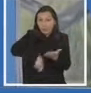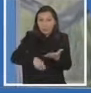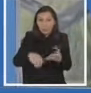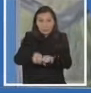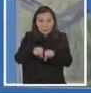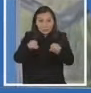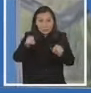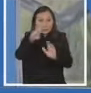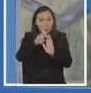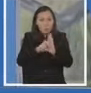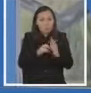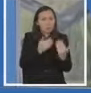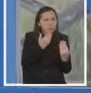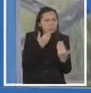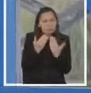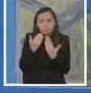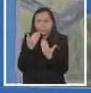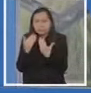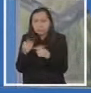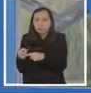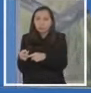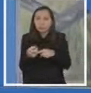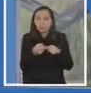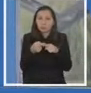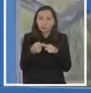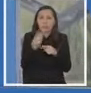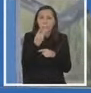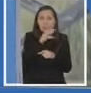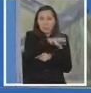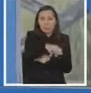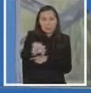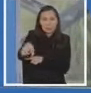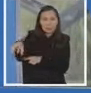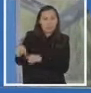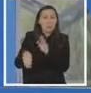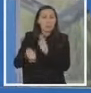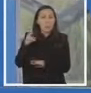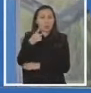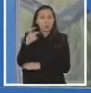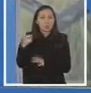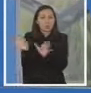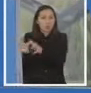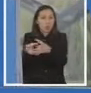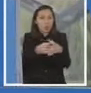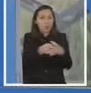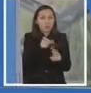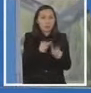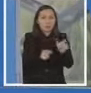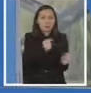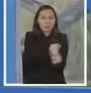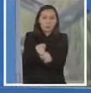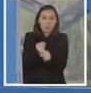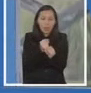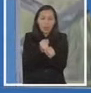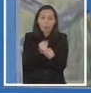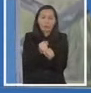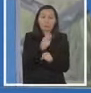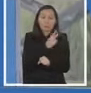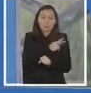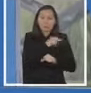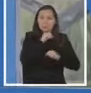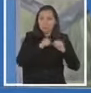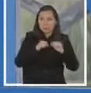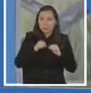proyecto. El diálogo fue social, tripartito, con participación de más de 200 organizaciones de trabajadores, de